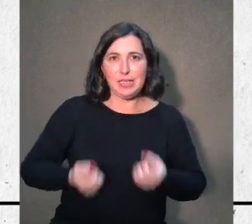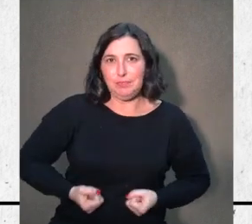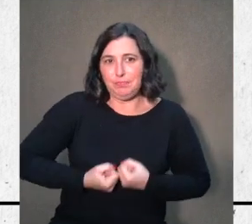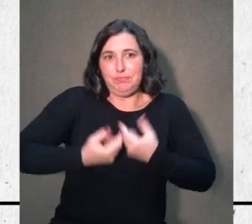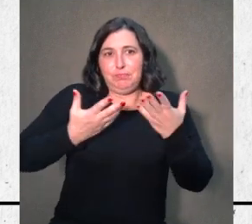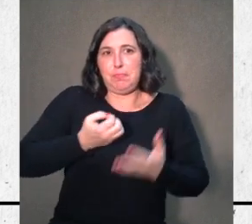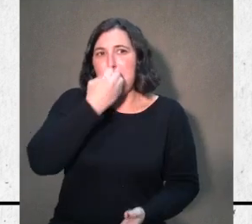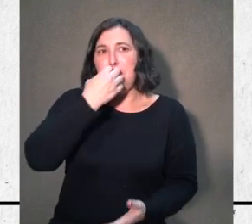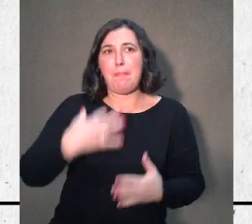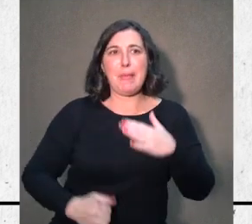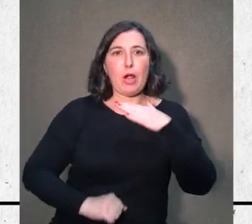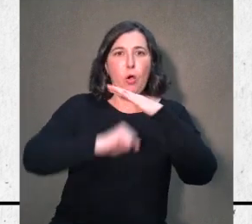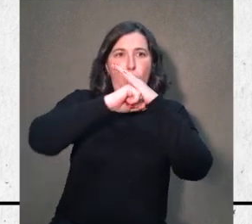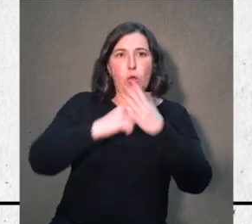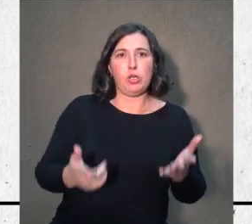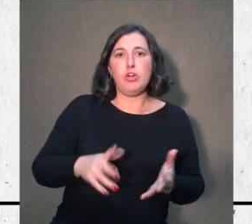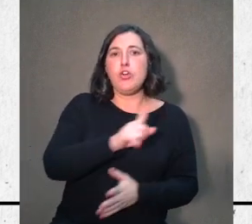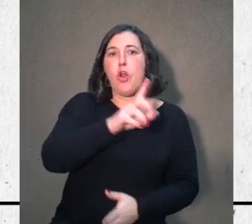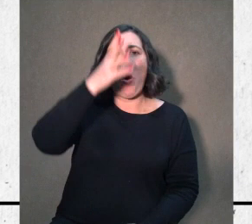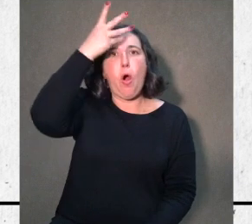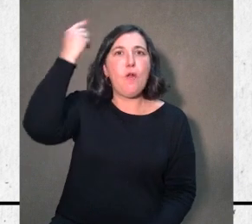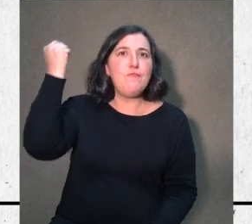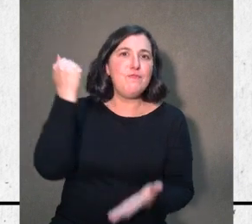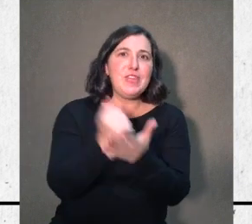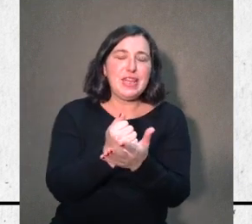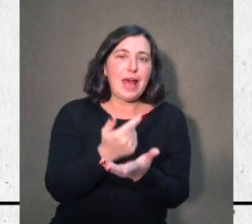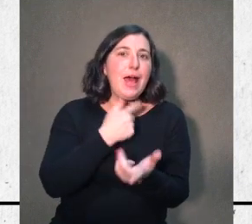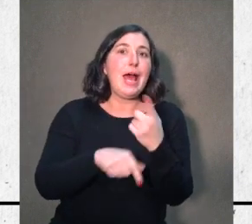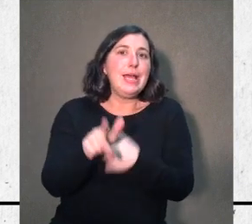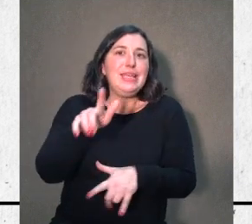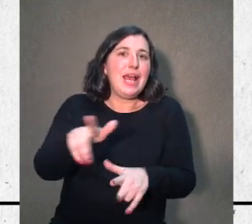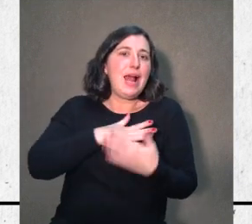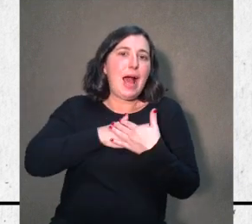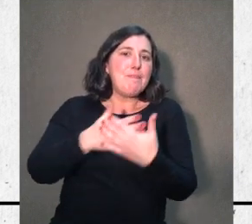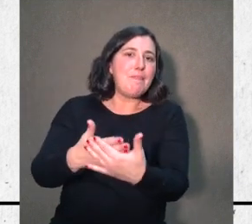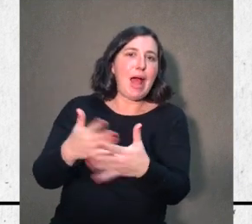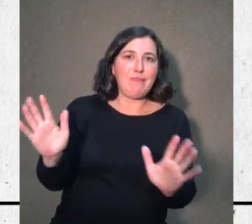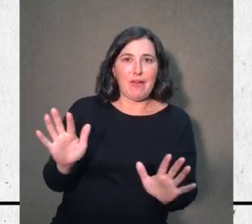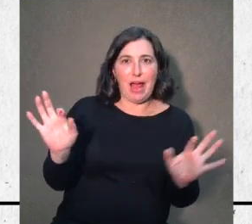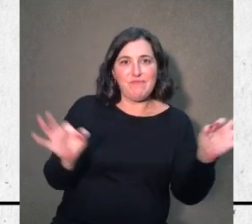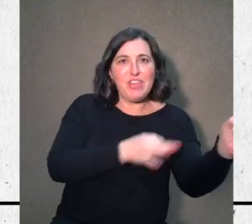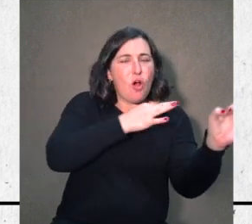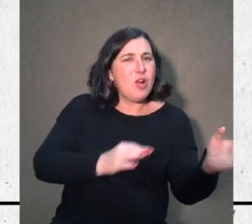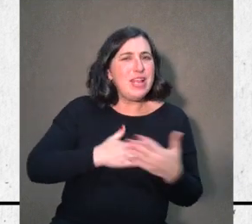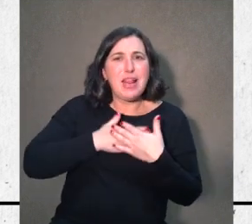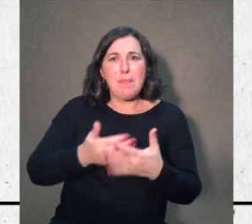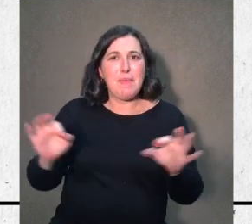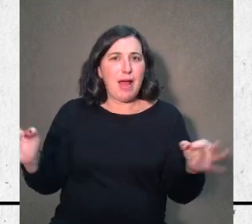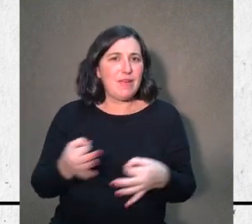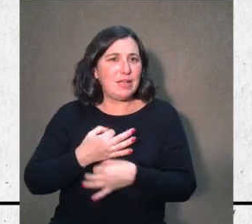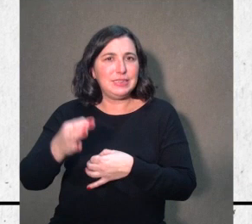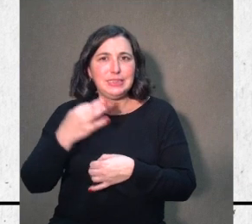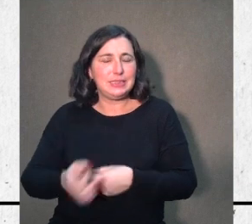olvida. Y él amaba dar clases, amaba el violín y amaba dar clases y entregar ese conocimiento a los demás.